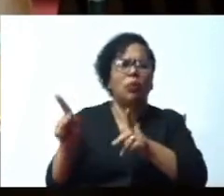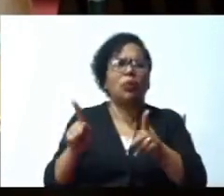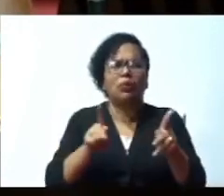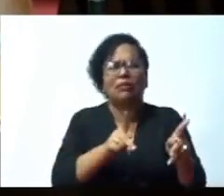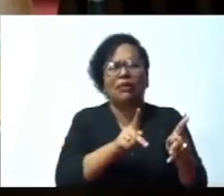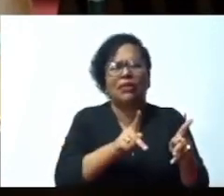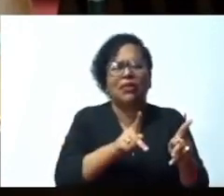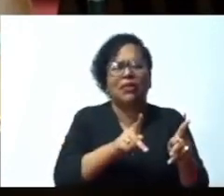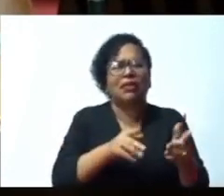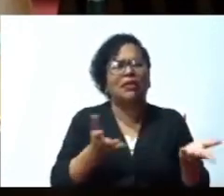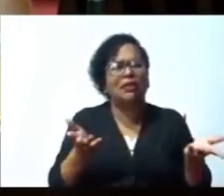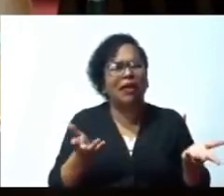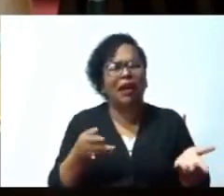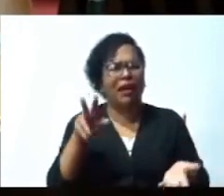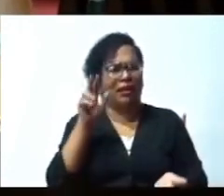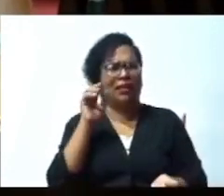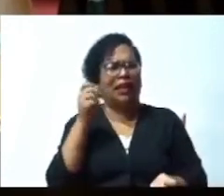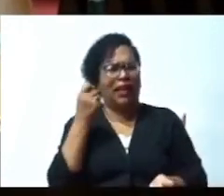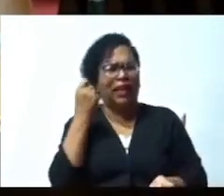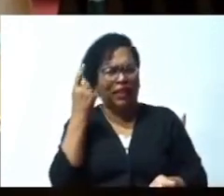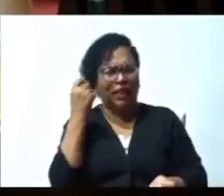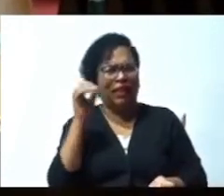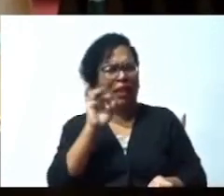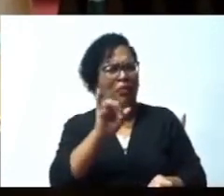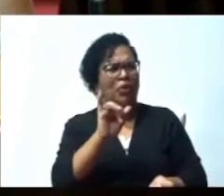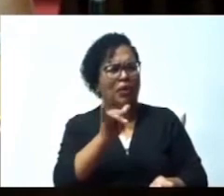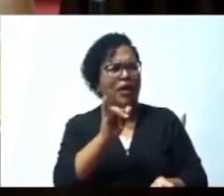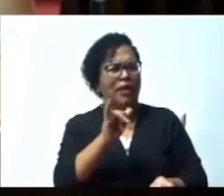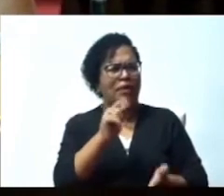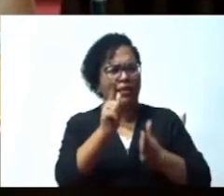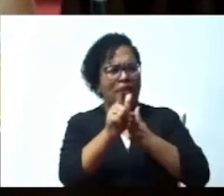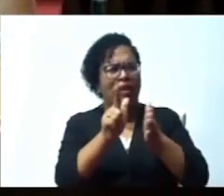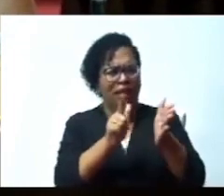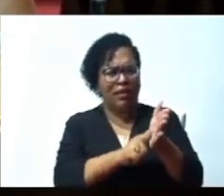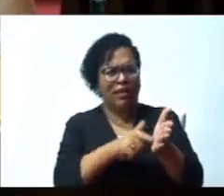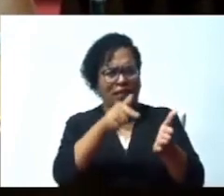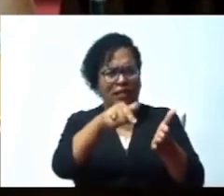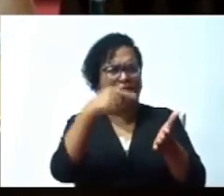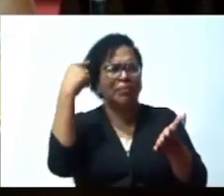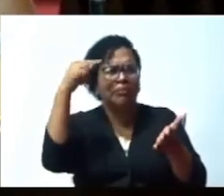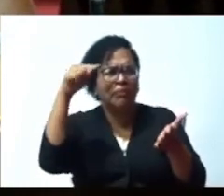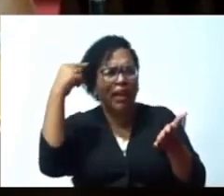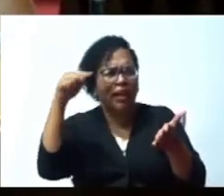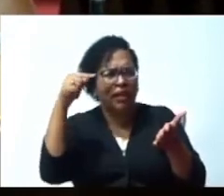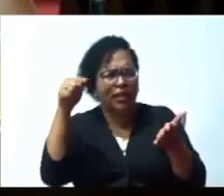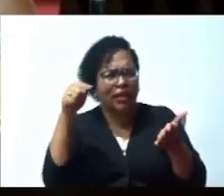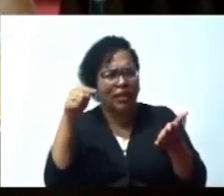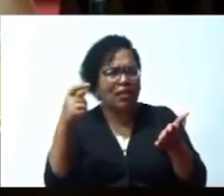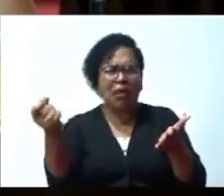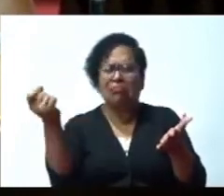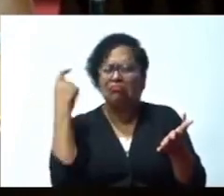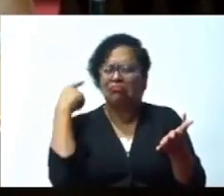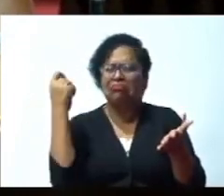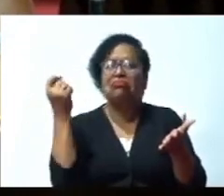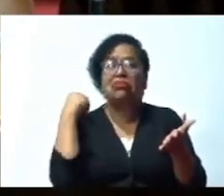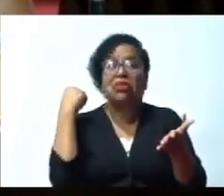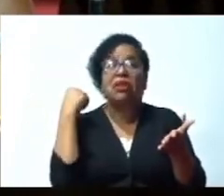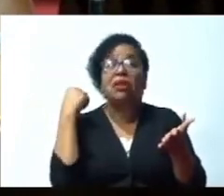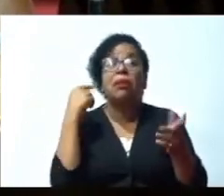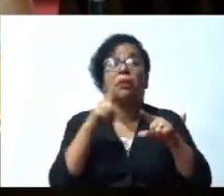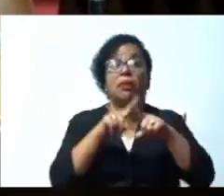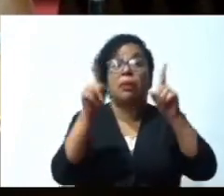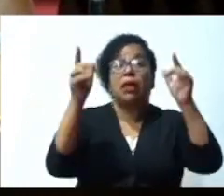el recurso de casación y hoy los diputados y diputadas van a